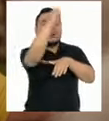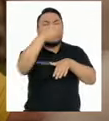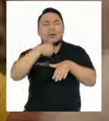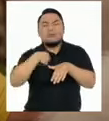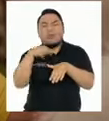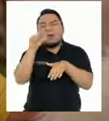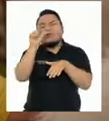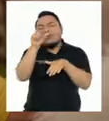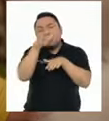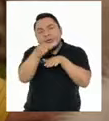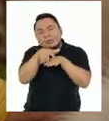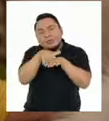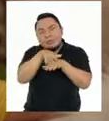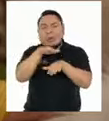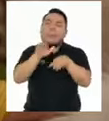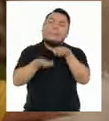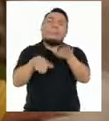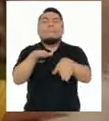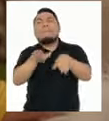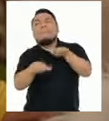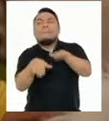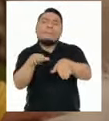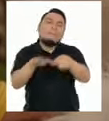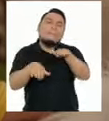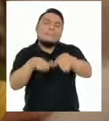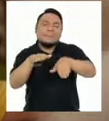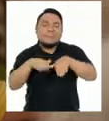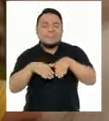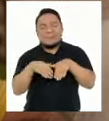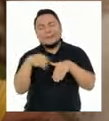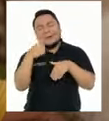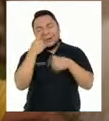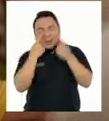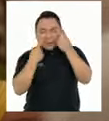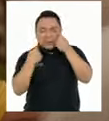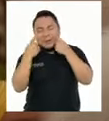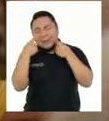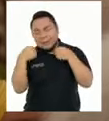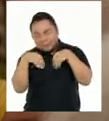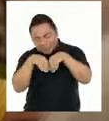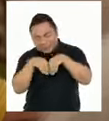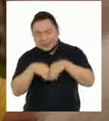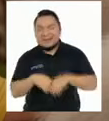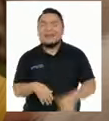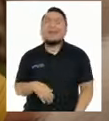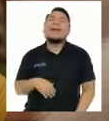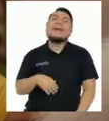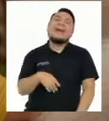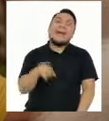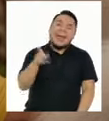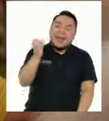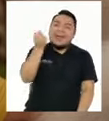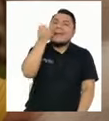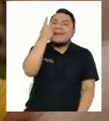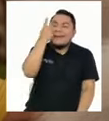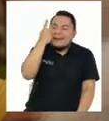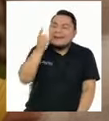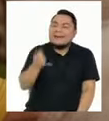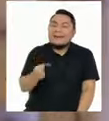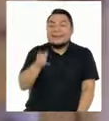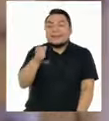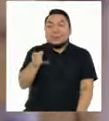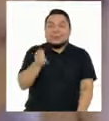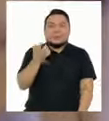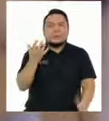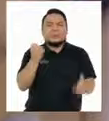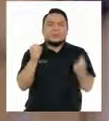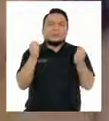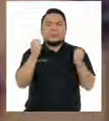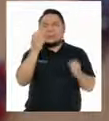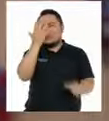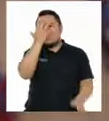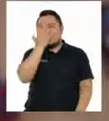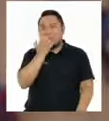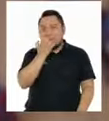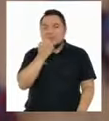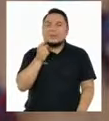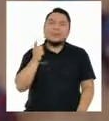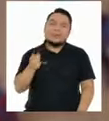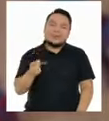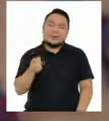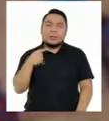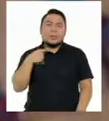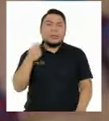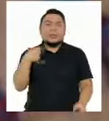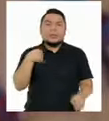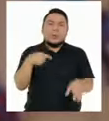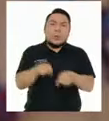¡Ay! Ya entiendo. Entiendo que te sientes frustrado, quizá un poco molesto. Pero, ¿sabes